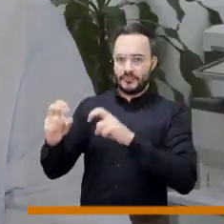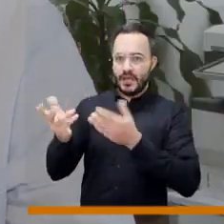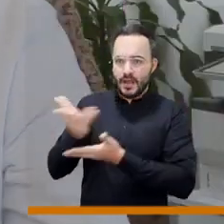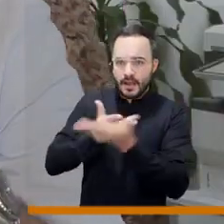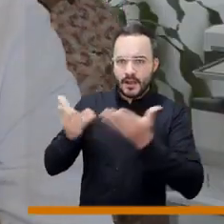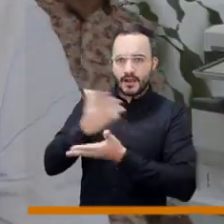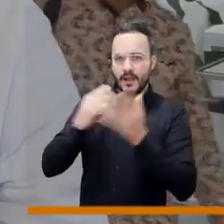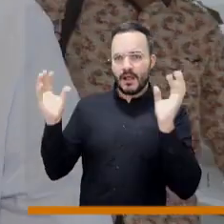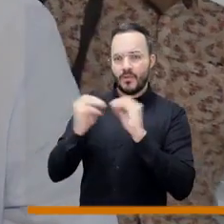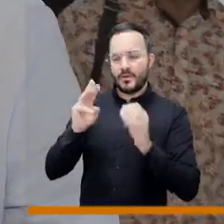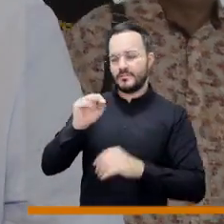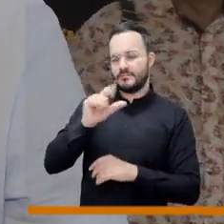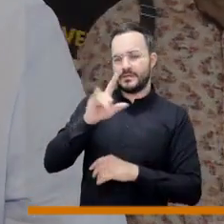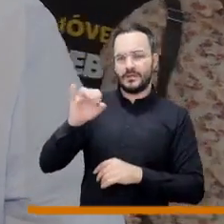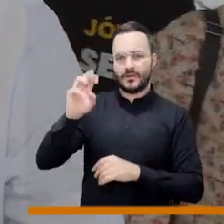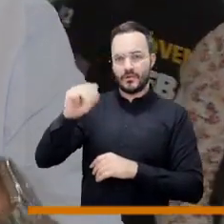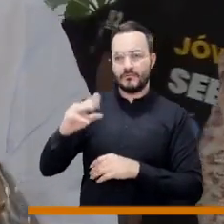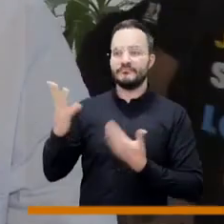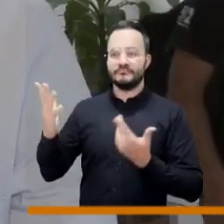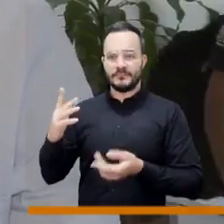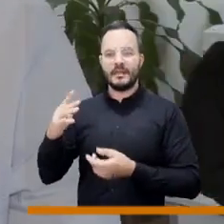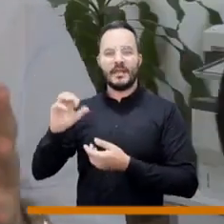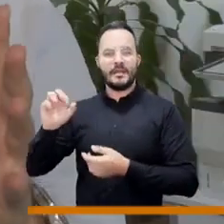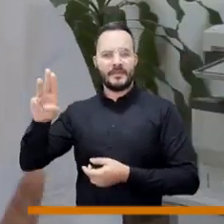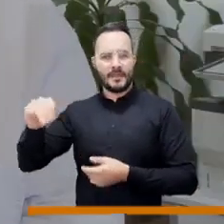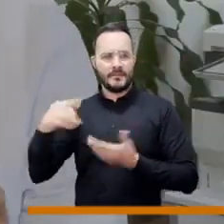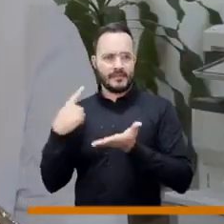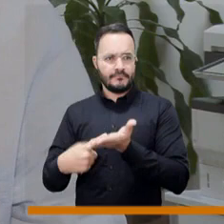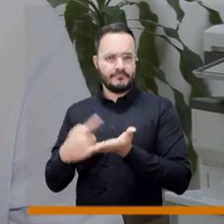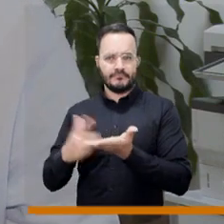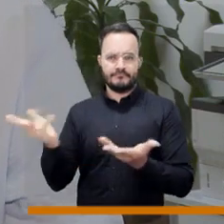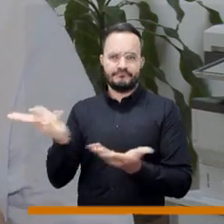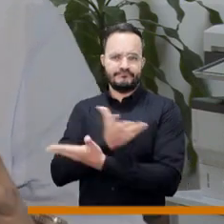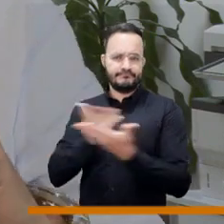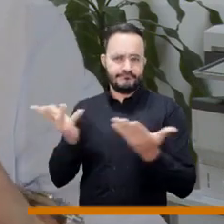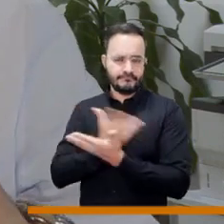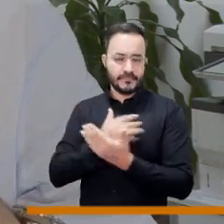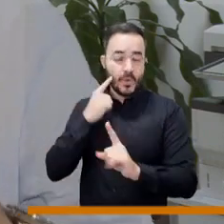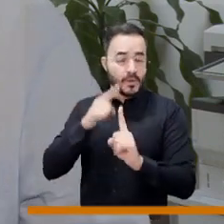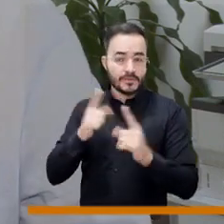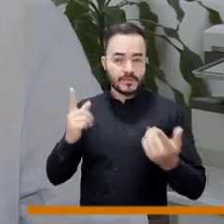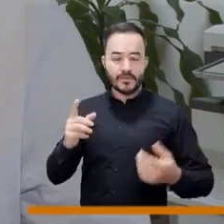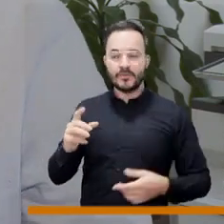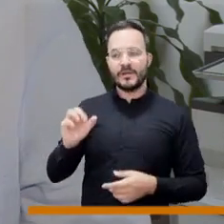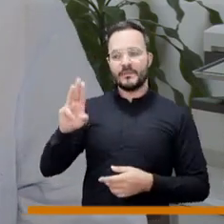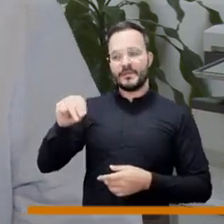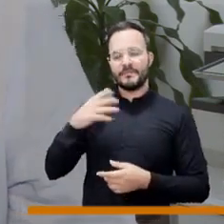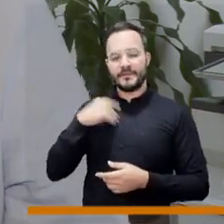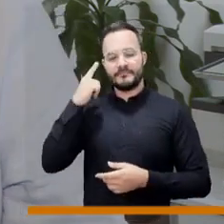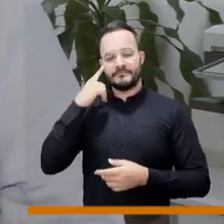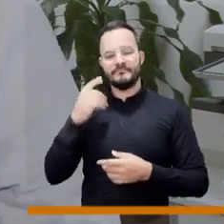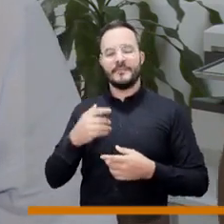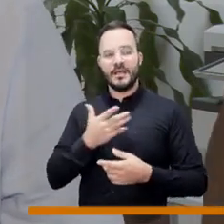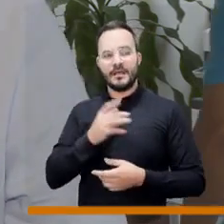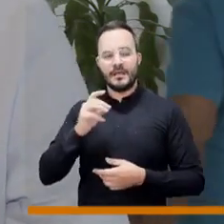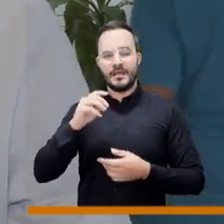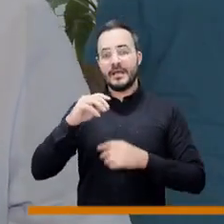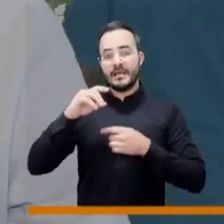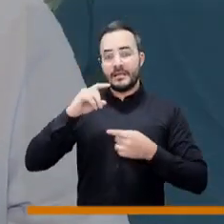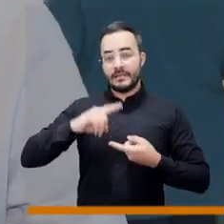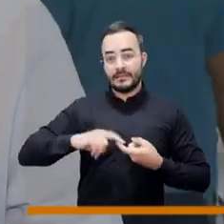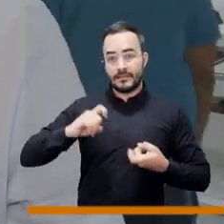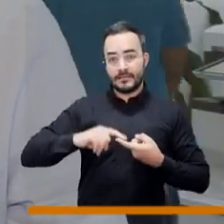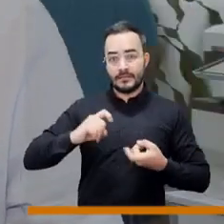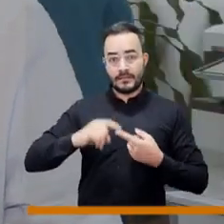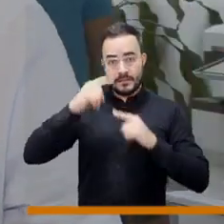primera, que se sienten a renegociar el acuerdo entre Millicom y EPM para que EPM amplíe la cláusula